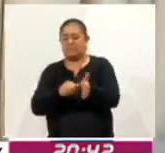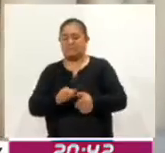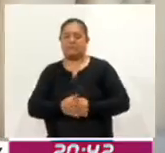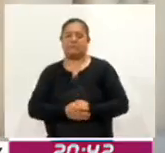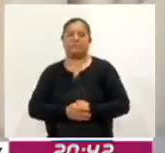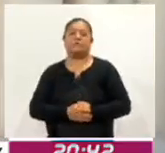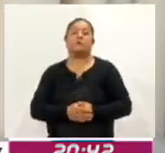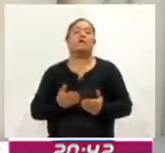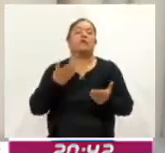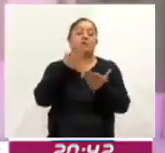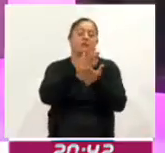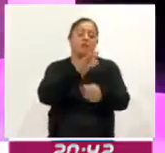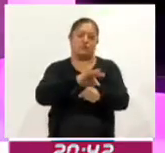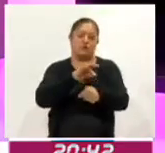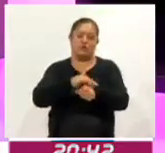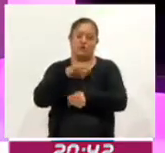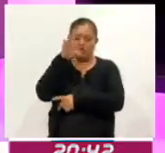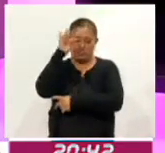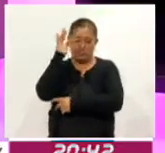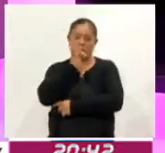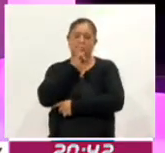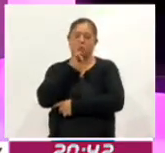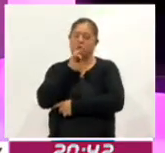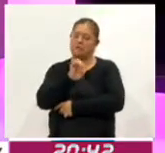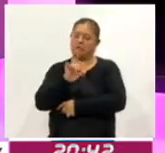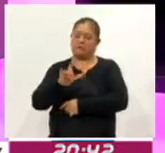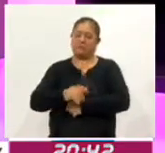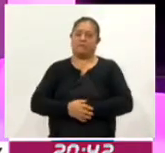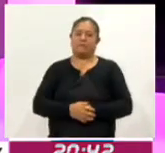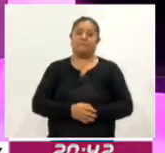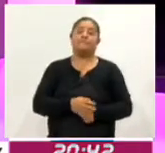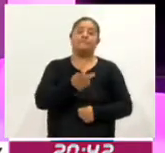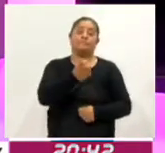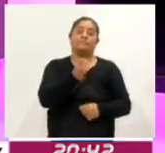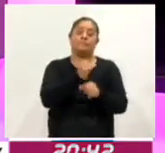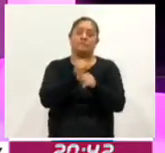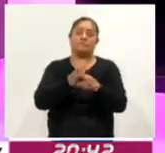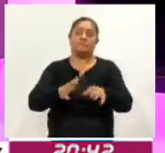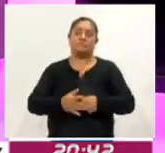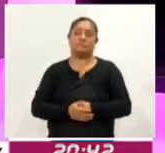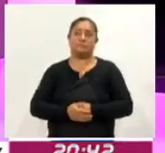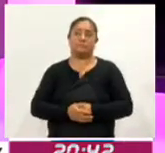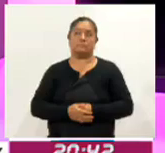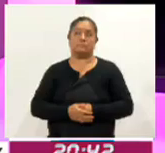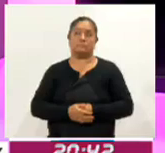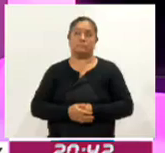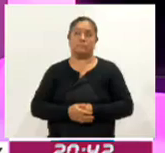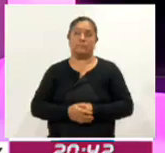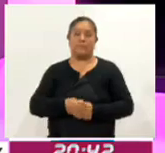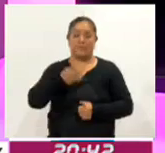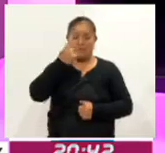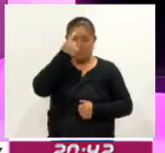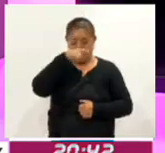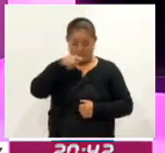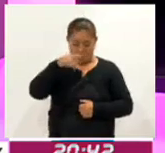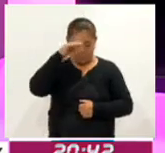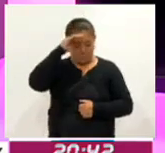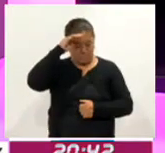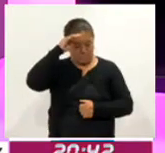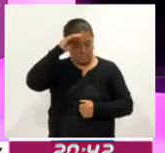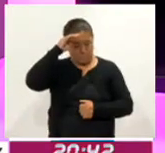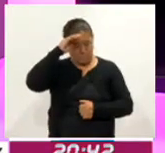Noticias, Edith López. Pues ahí está esta información de mi compañera Edith López para reflexionar y sobre